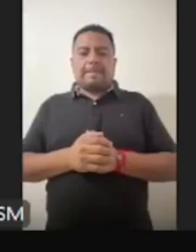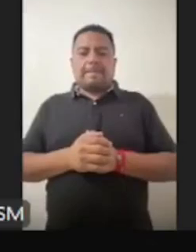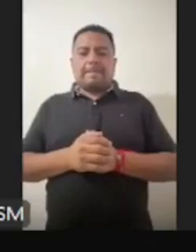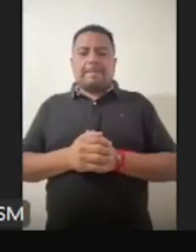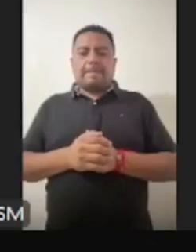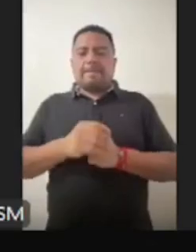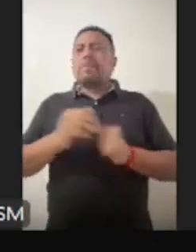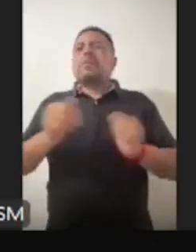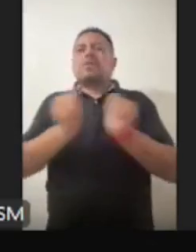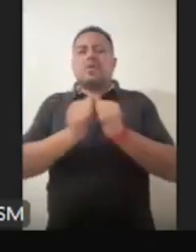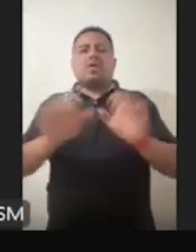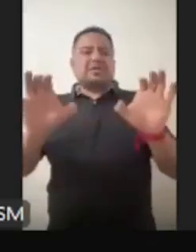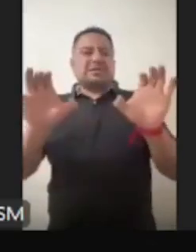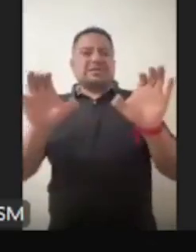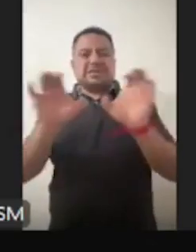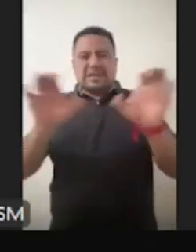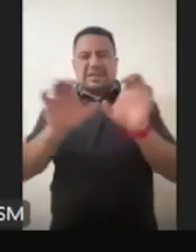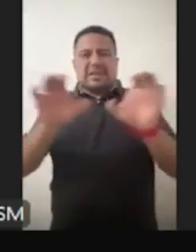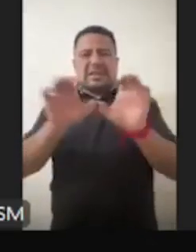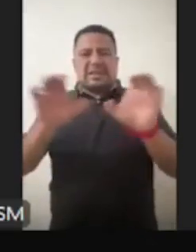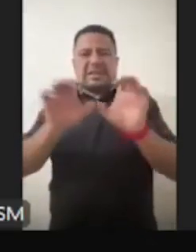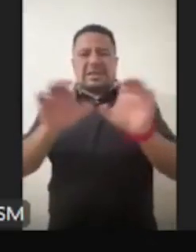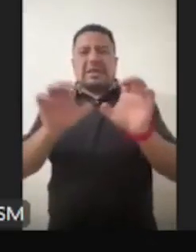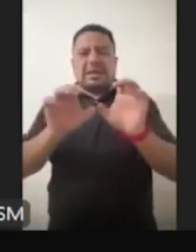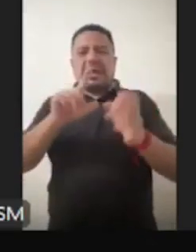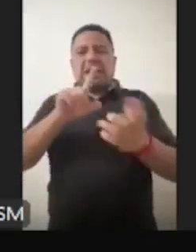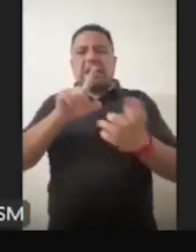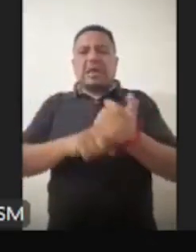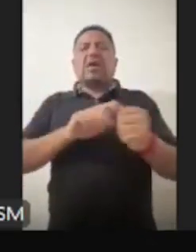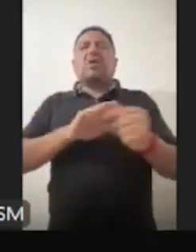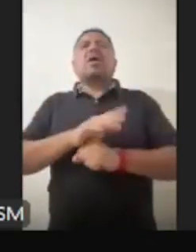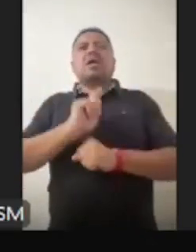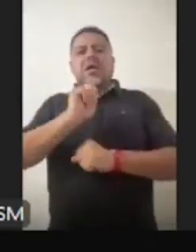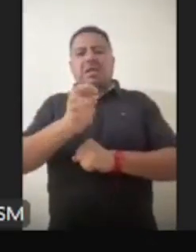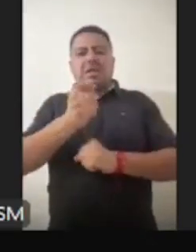copia certificada de las constancias que acreditaban